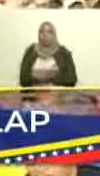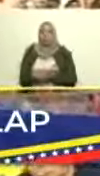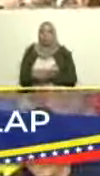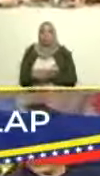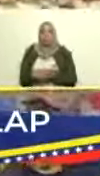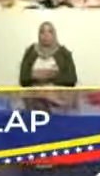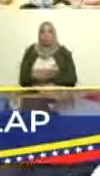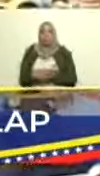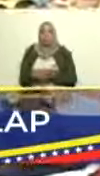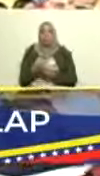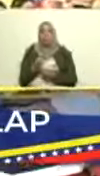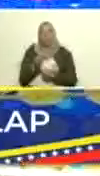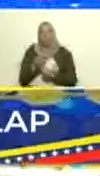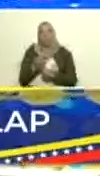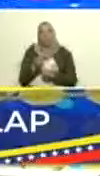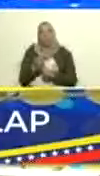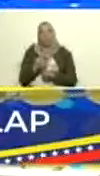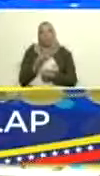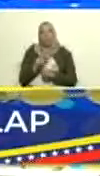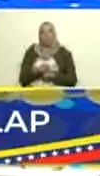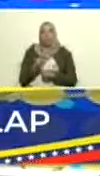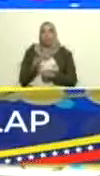con el dolor de la gente.